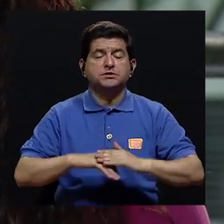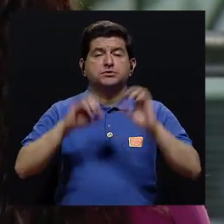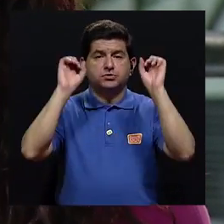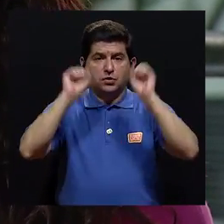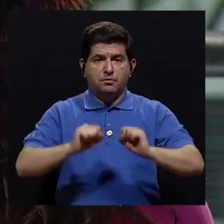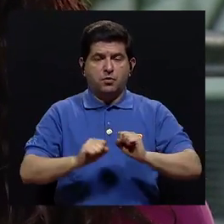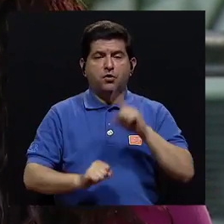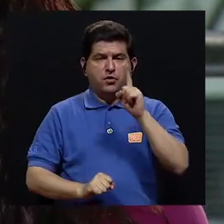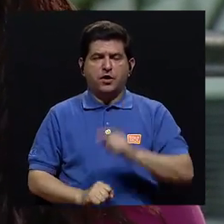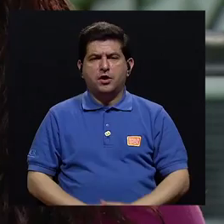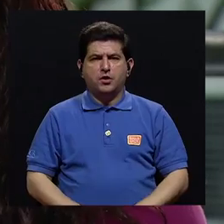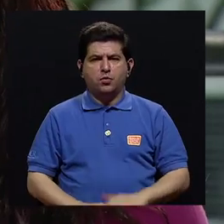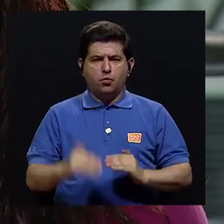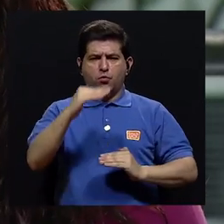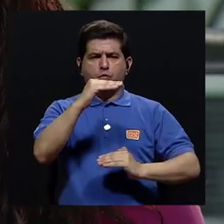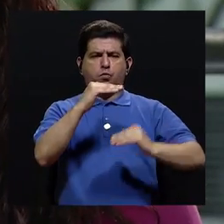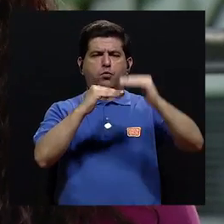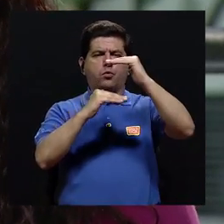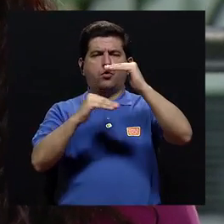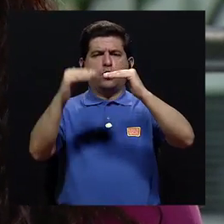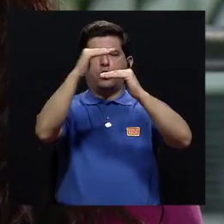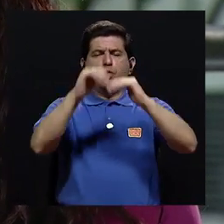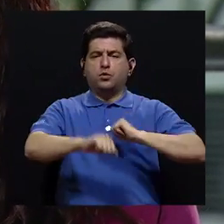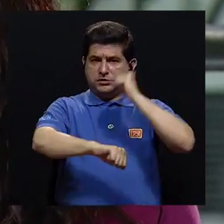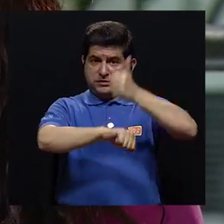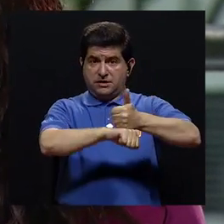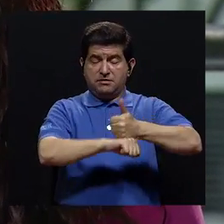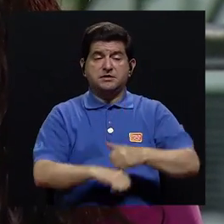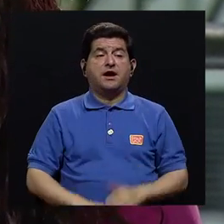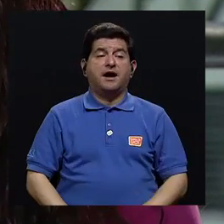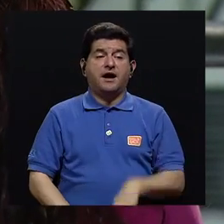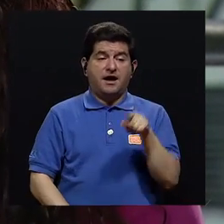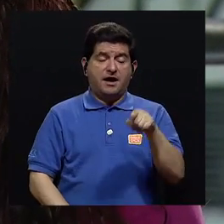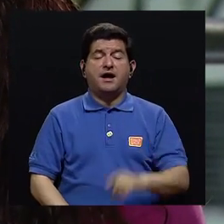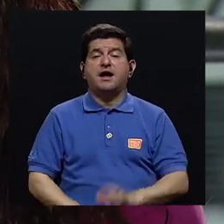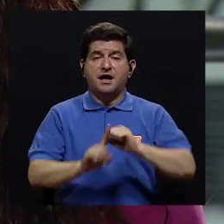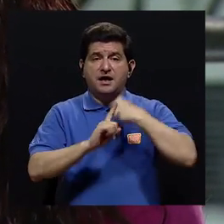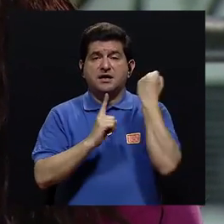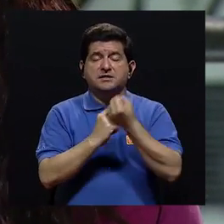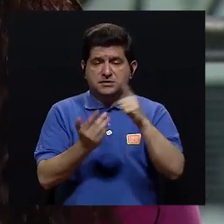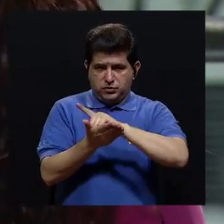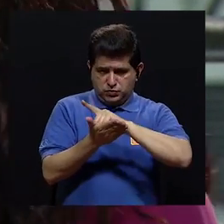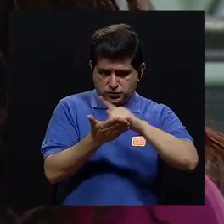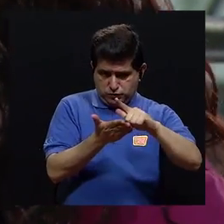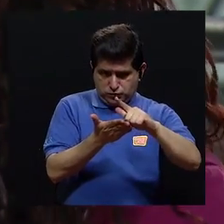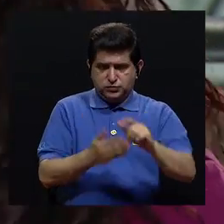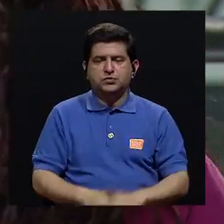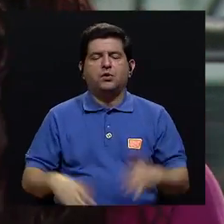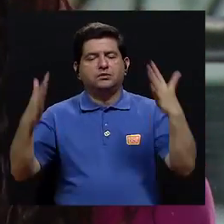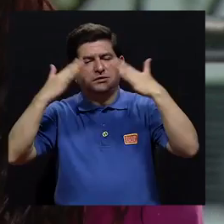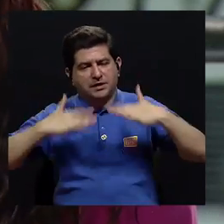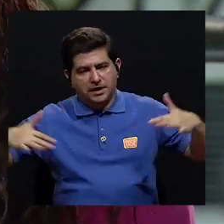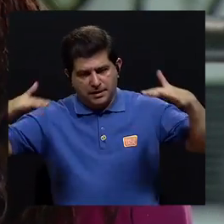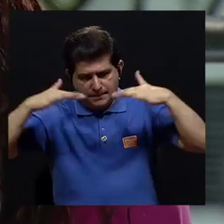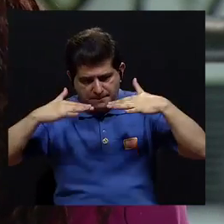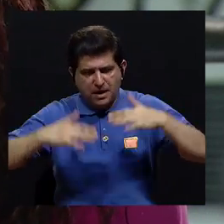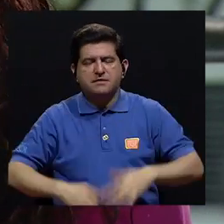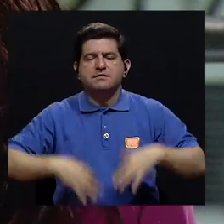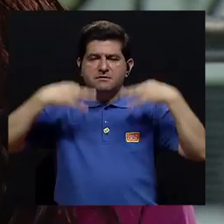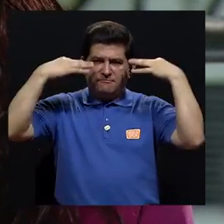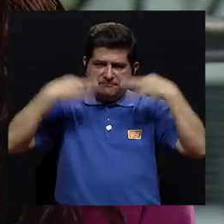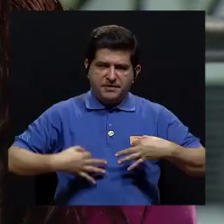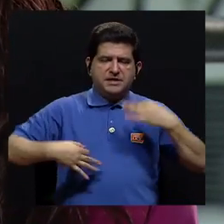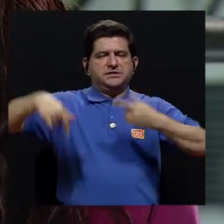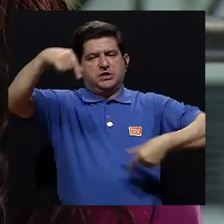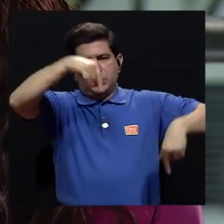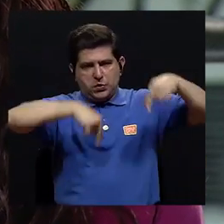poder levantar alguna edificación, una infraestructura, toma en cuenta factores de higiene que ahí relaciona el ambiente